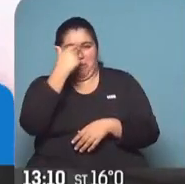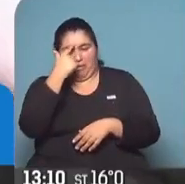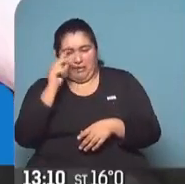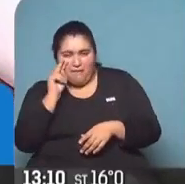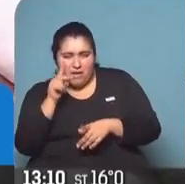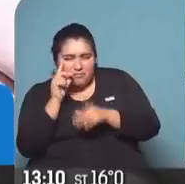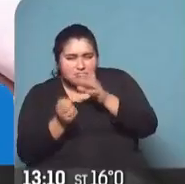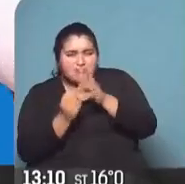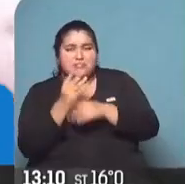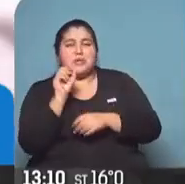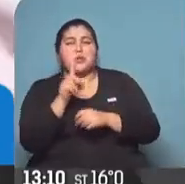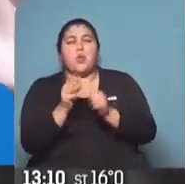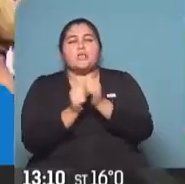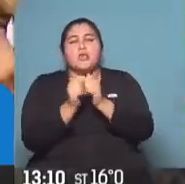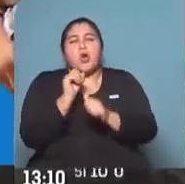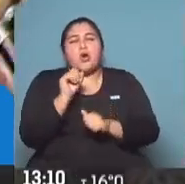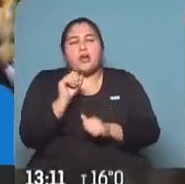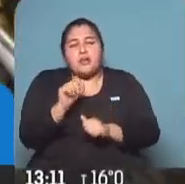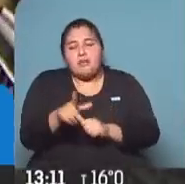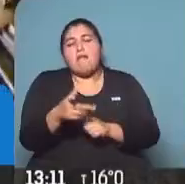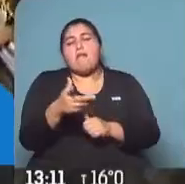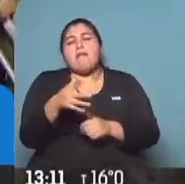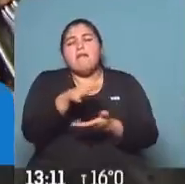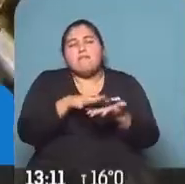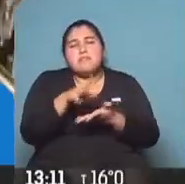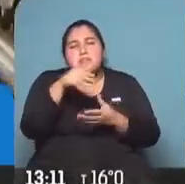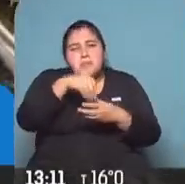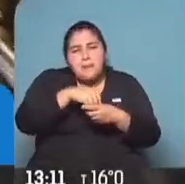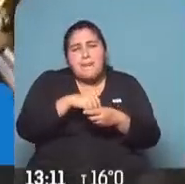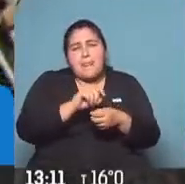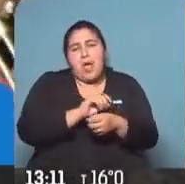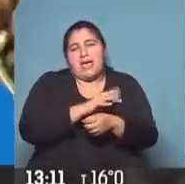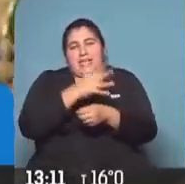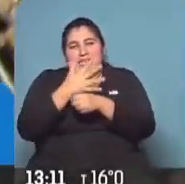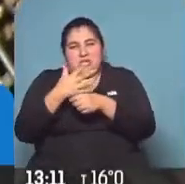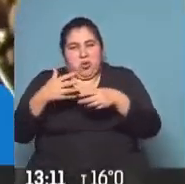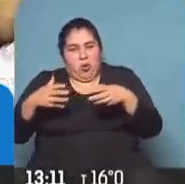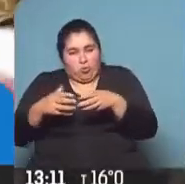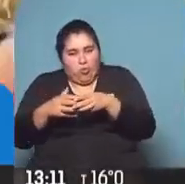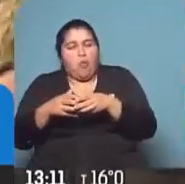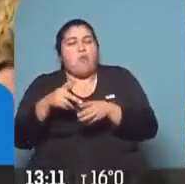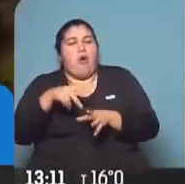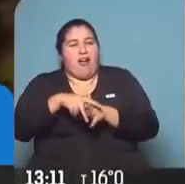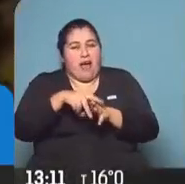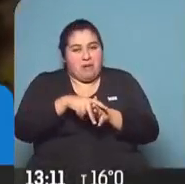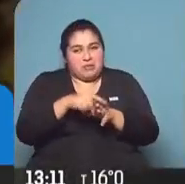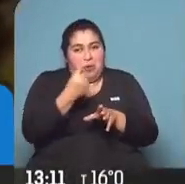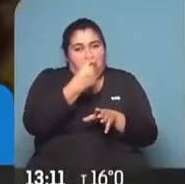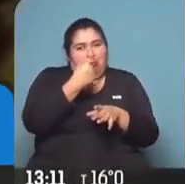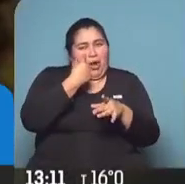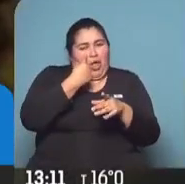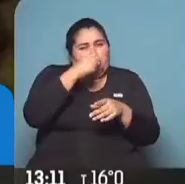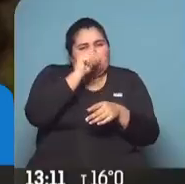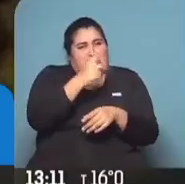como el costo personal a través del entonces el padrón del regimiento de granaderos a caballo siendo su